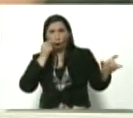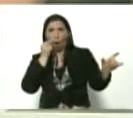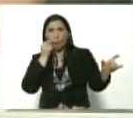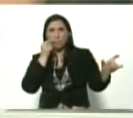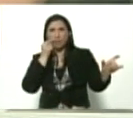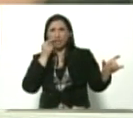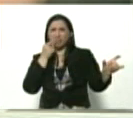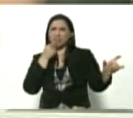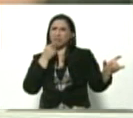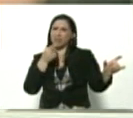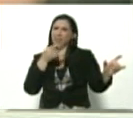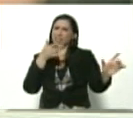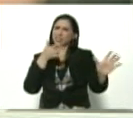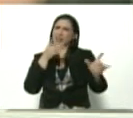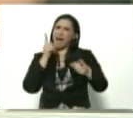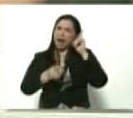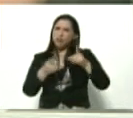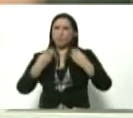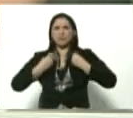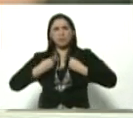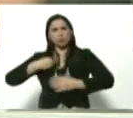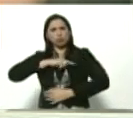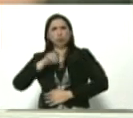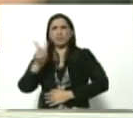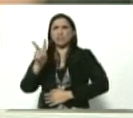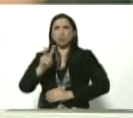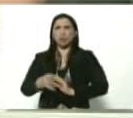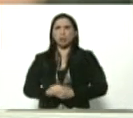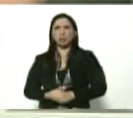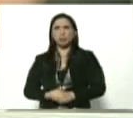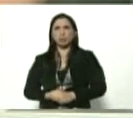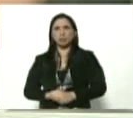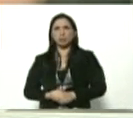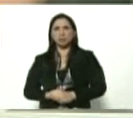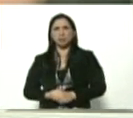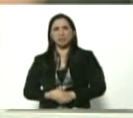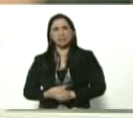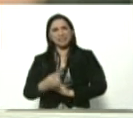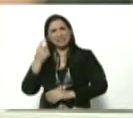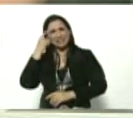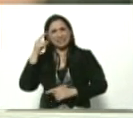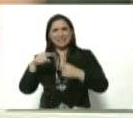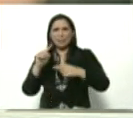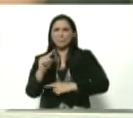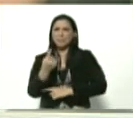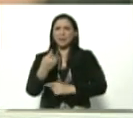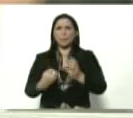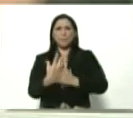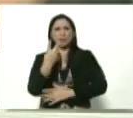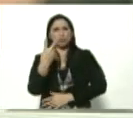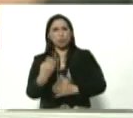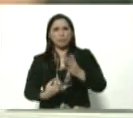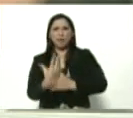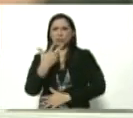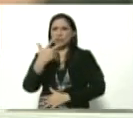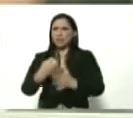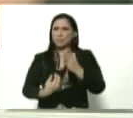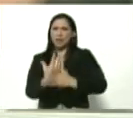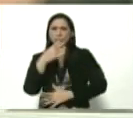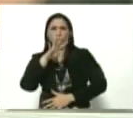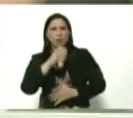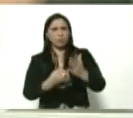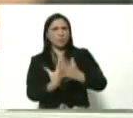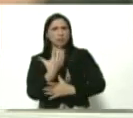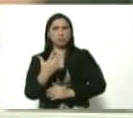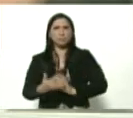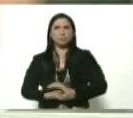refiriera a algo que vivimos los venezolanos entre esos días, 1 de mayo, 2 de mayo, 3 de mayo, 4 de